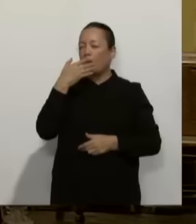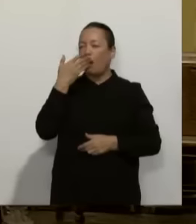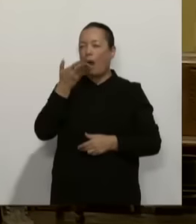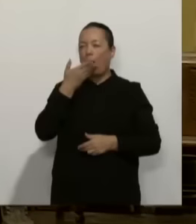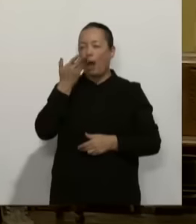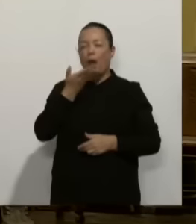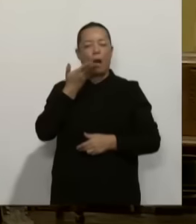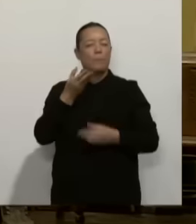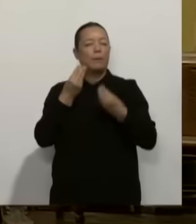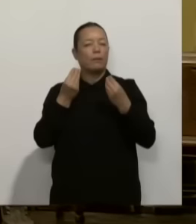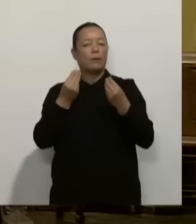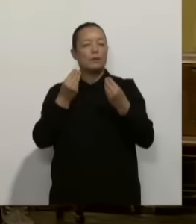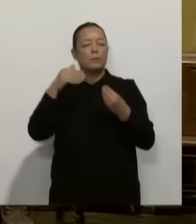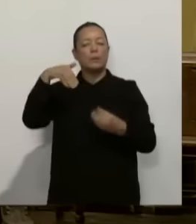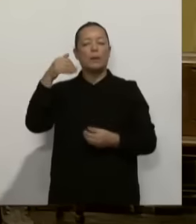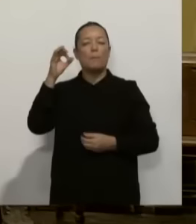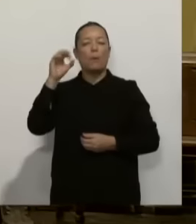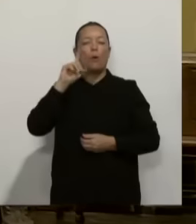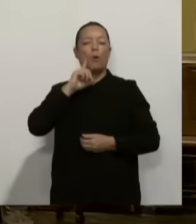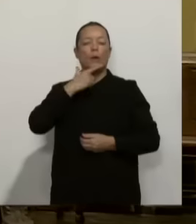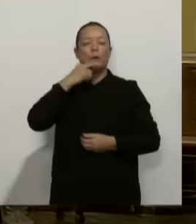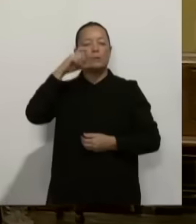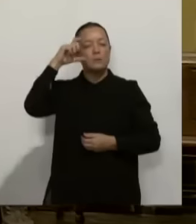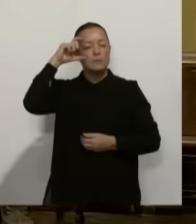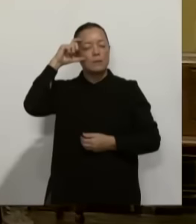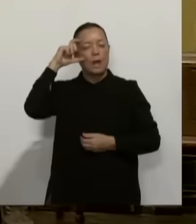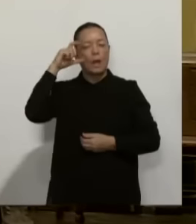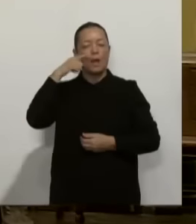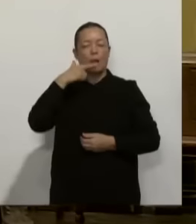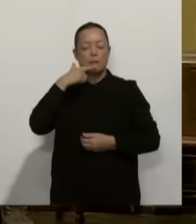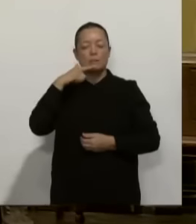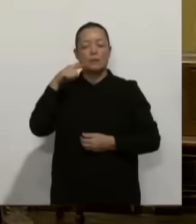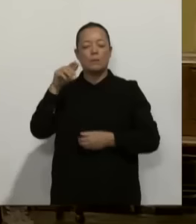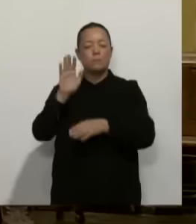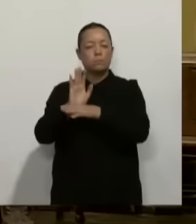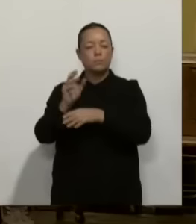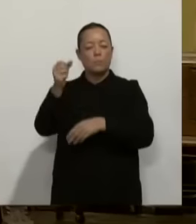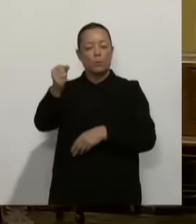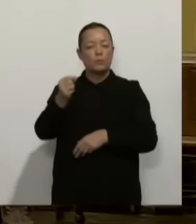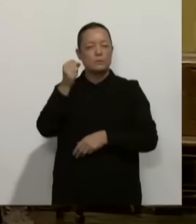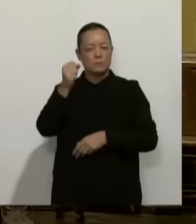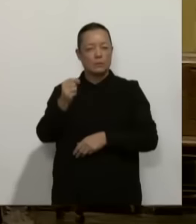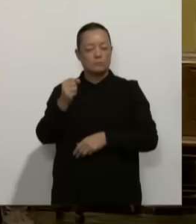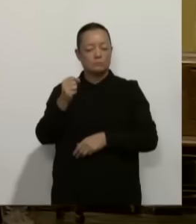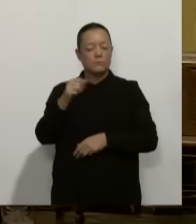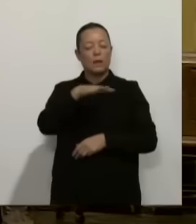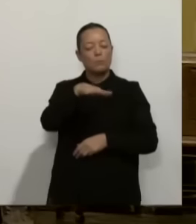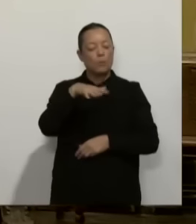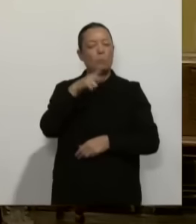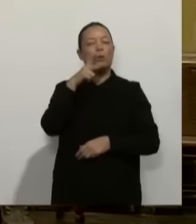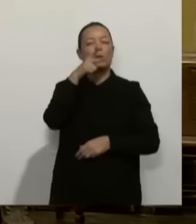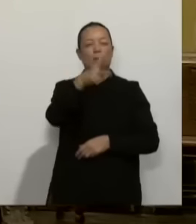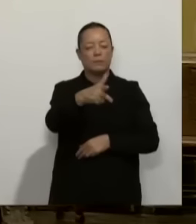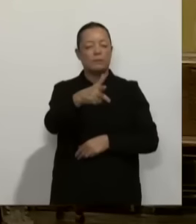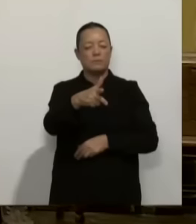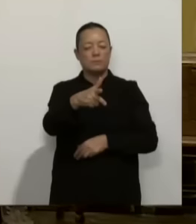pueblo, un discurso en el que Moisés le hace recordar al pueblo la acción de